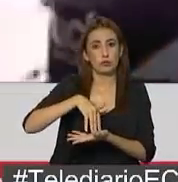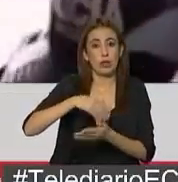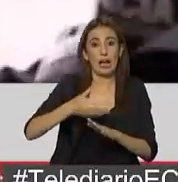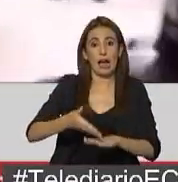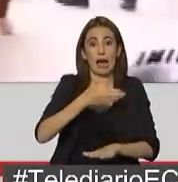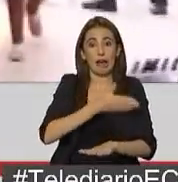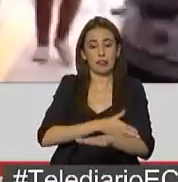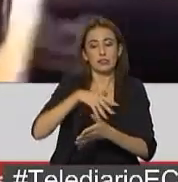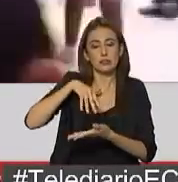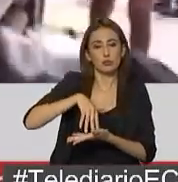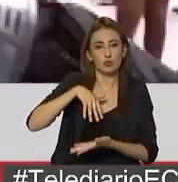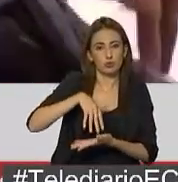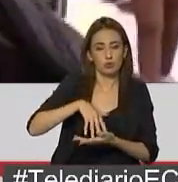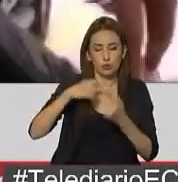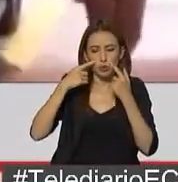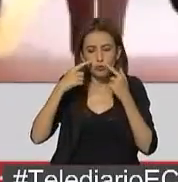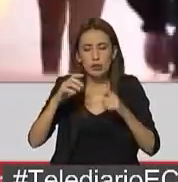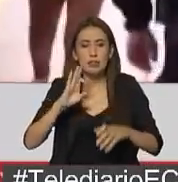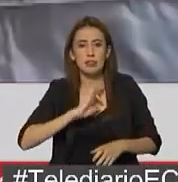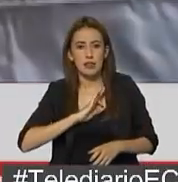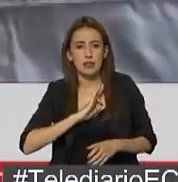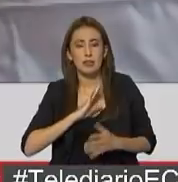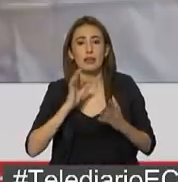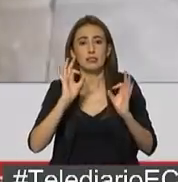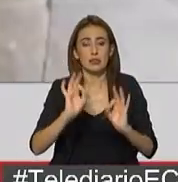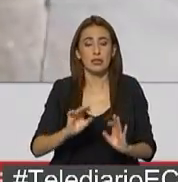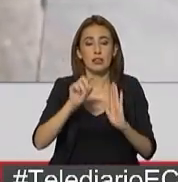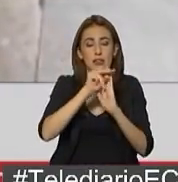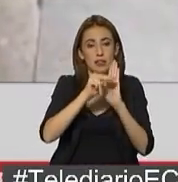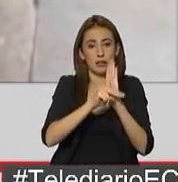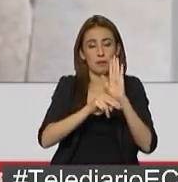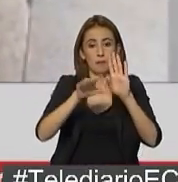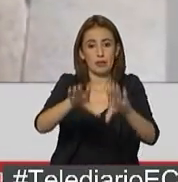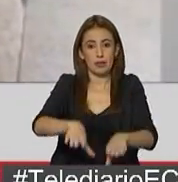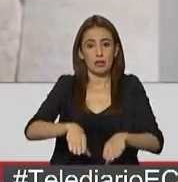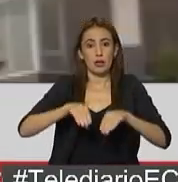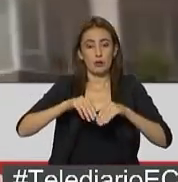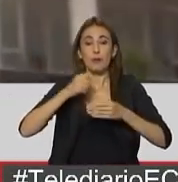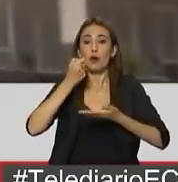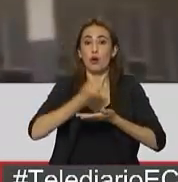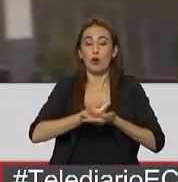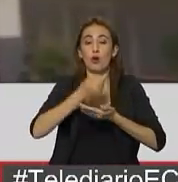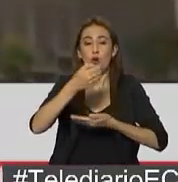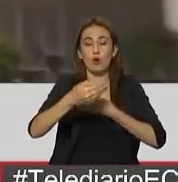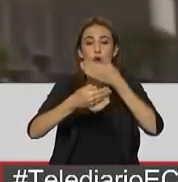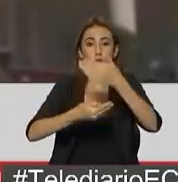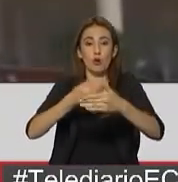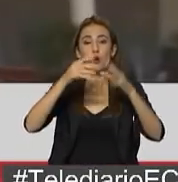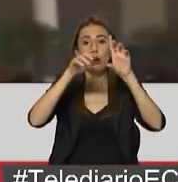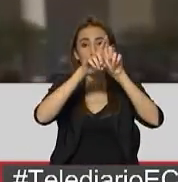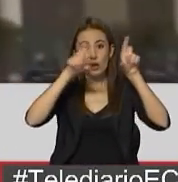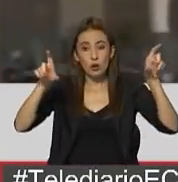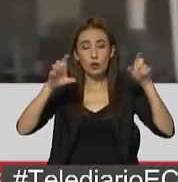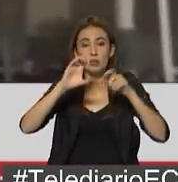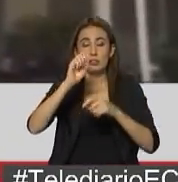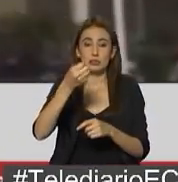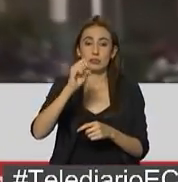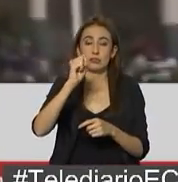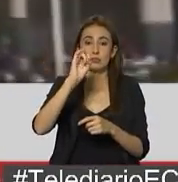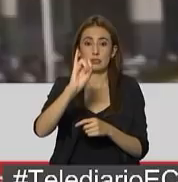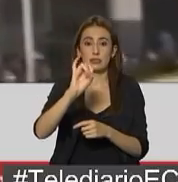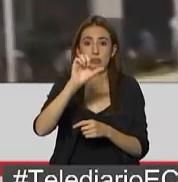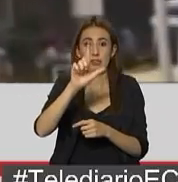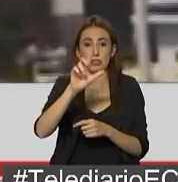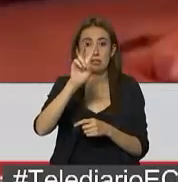sin especificaciones técnicas y haber adjudicado la compra de forma directa a la compañía Silverti de propiedad